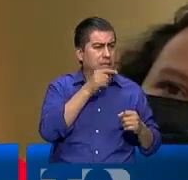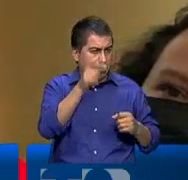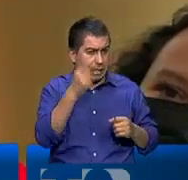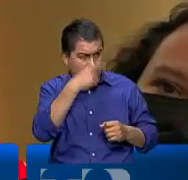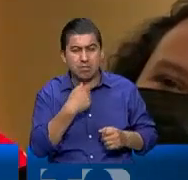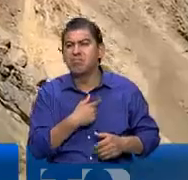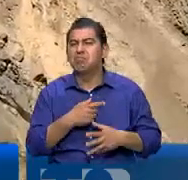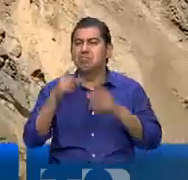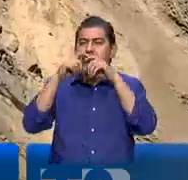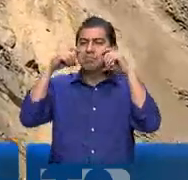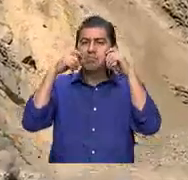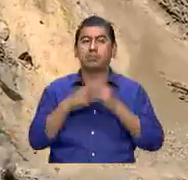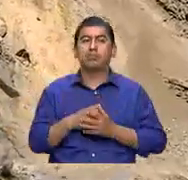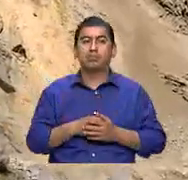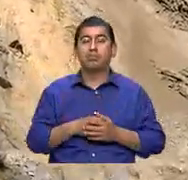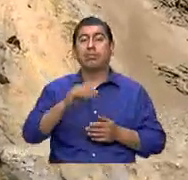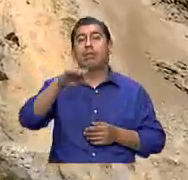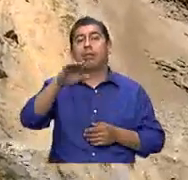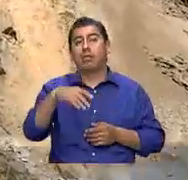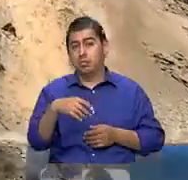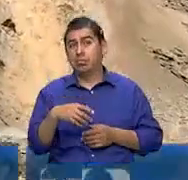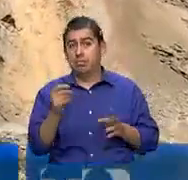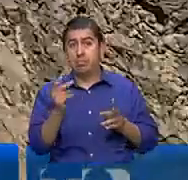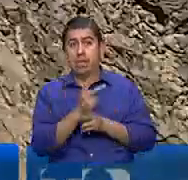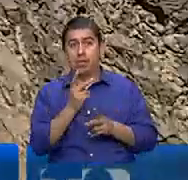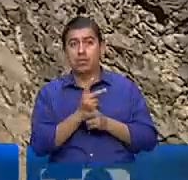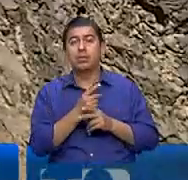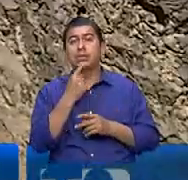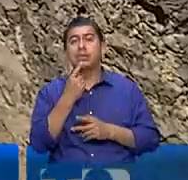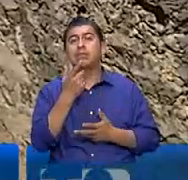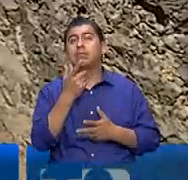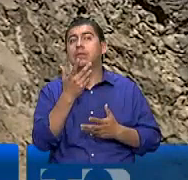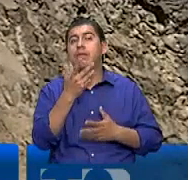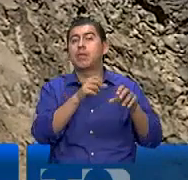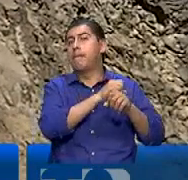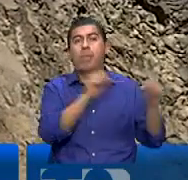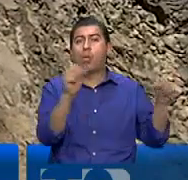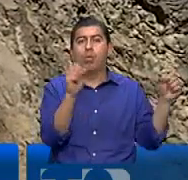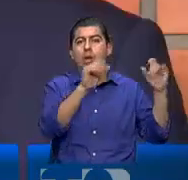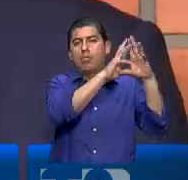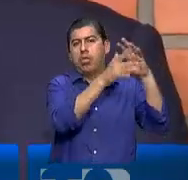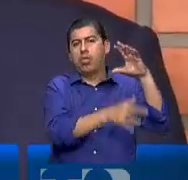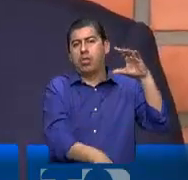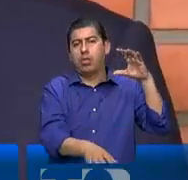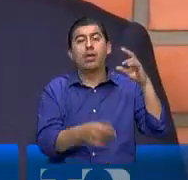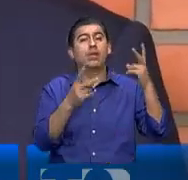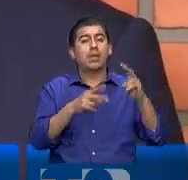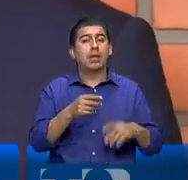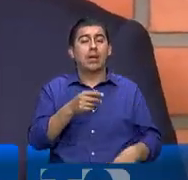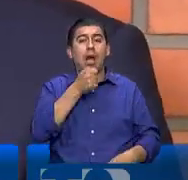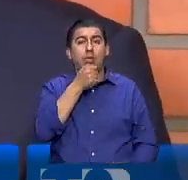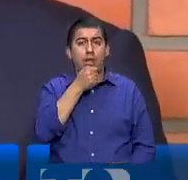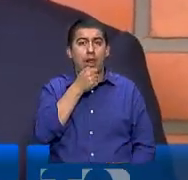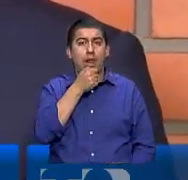estaban mascarillados. Incluso se habla de situaciones mucho más graves, como el uso de explosivos. Tenemos los audios en los